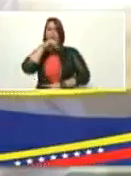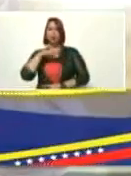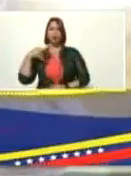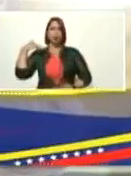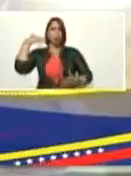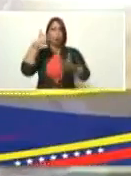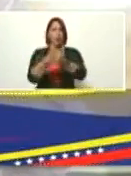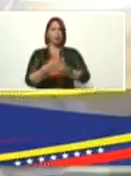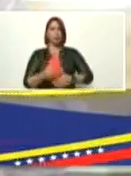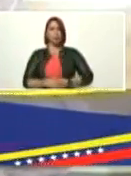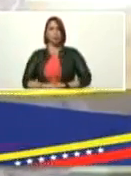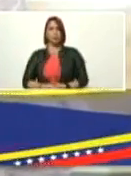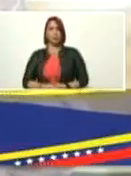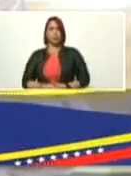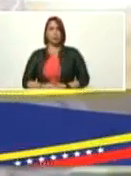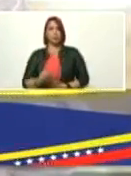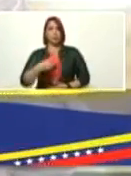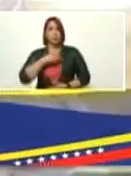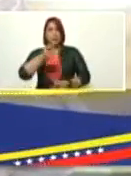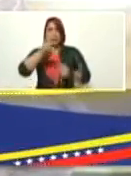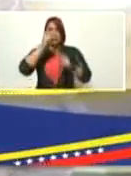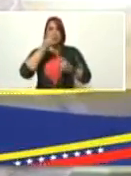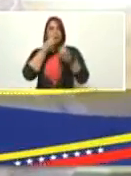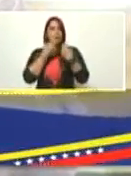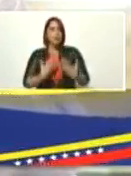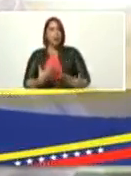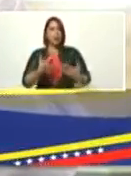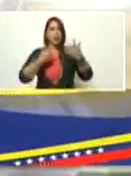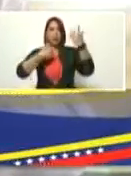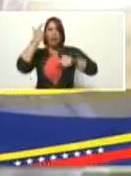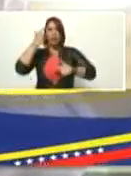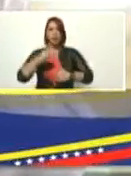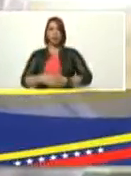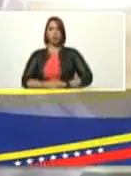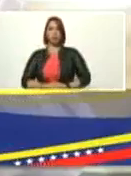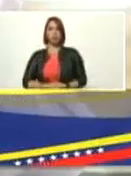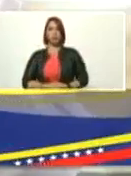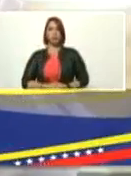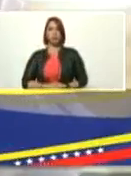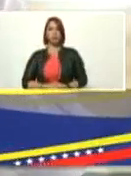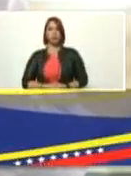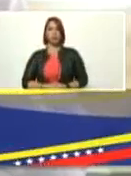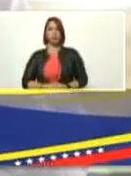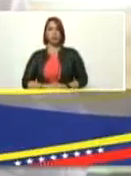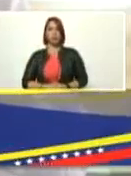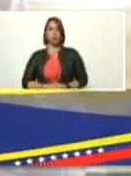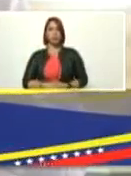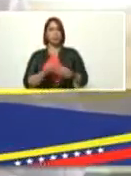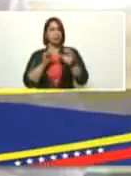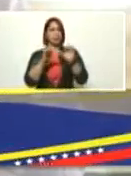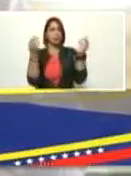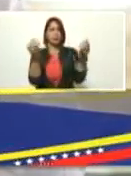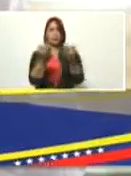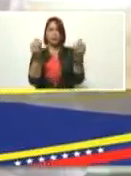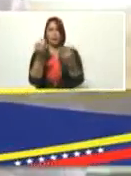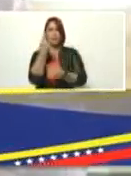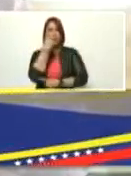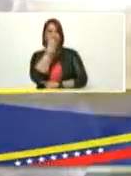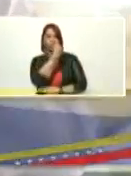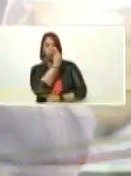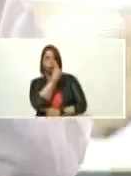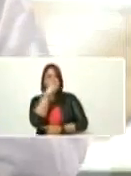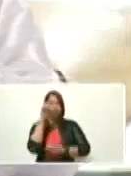historia. Lo aprendimos muy bien del comandante Hugo Chávez, que estaba permanentemente ojo